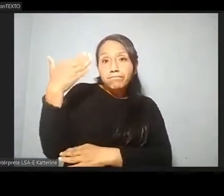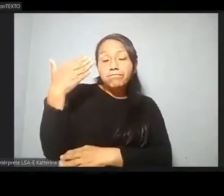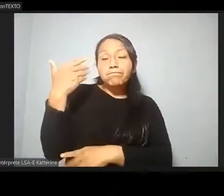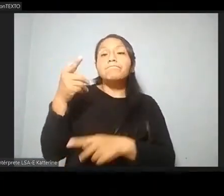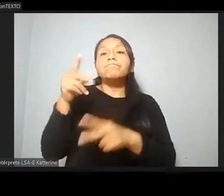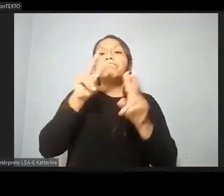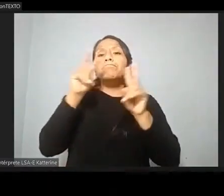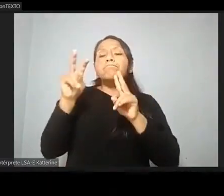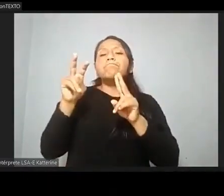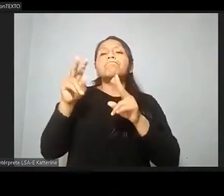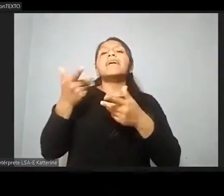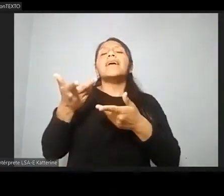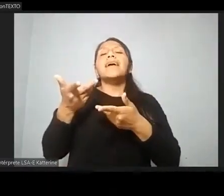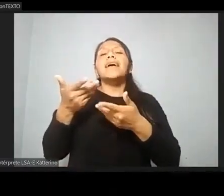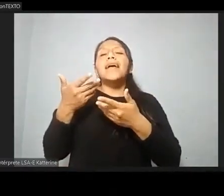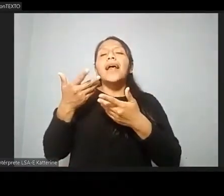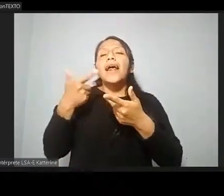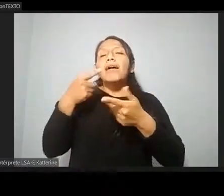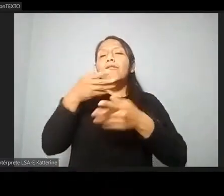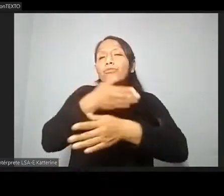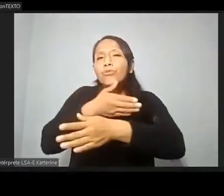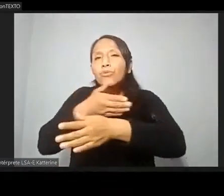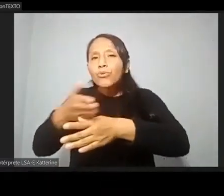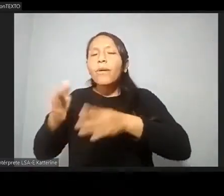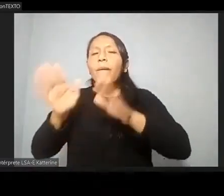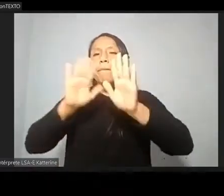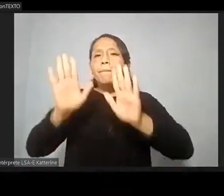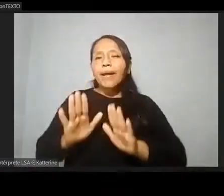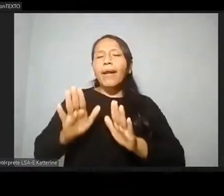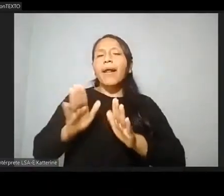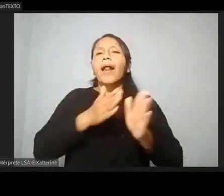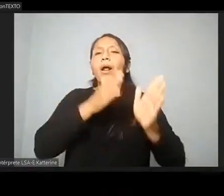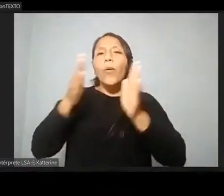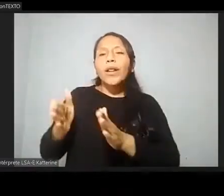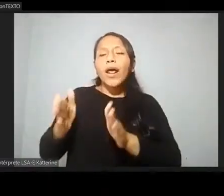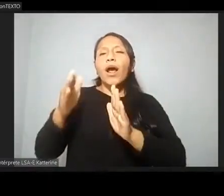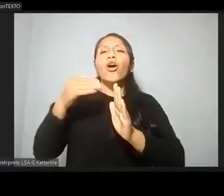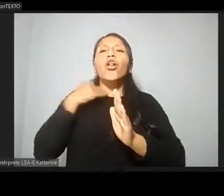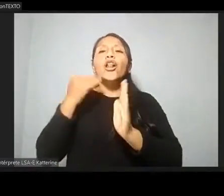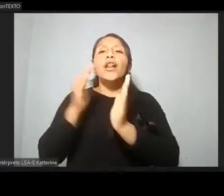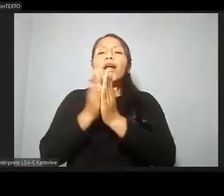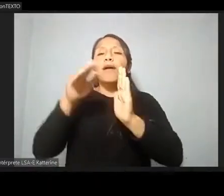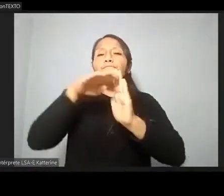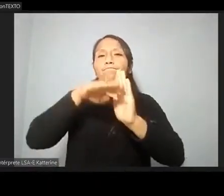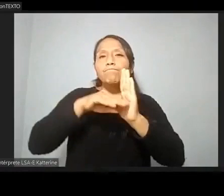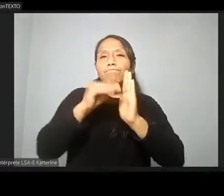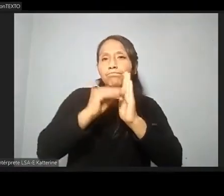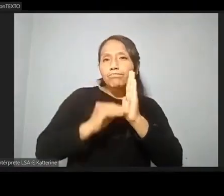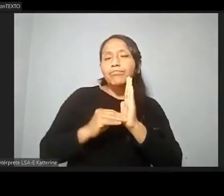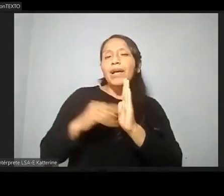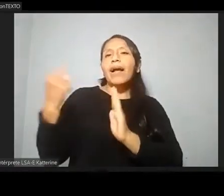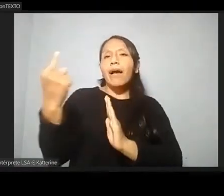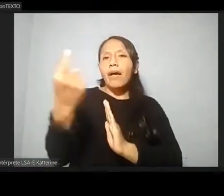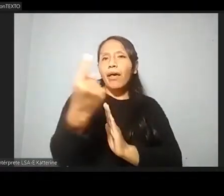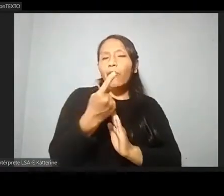a permitir armar la unidad con la bibliografía que ya cada uno de los expositores nos